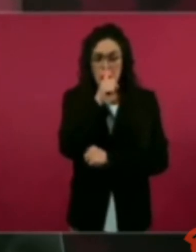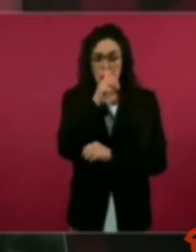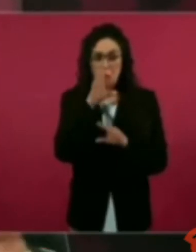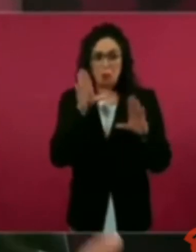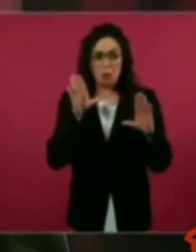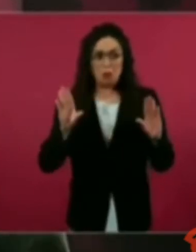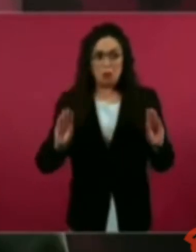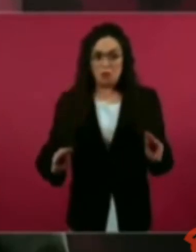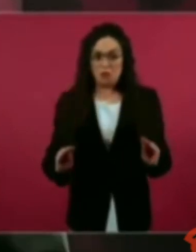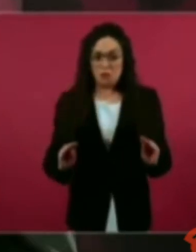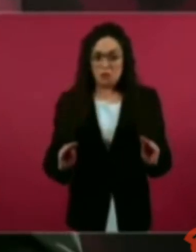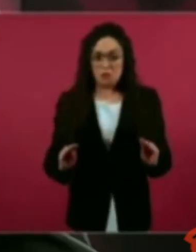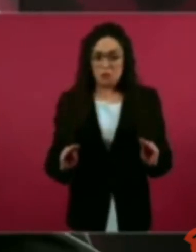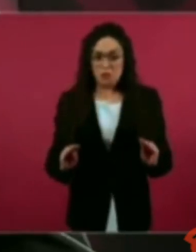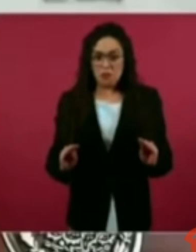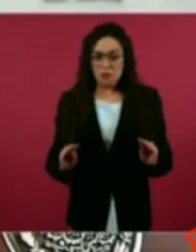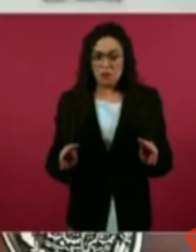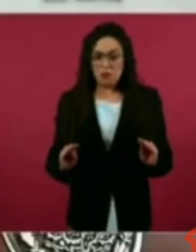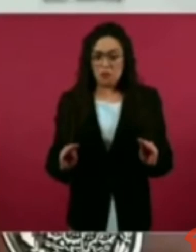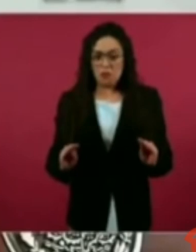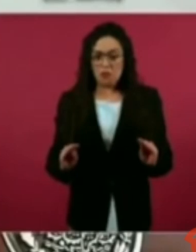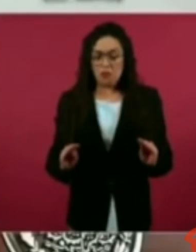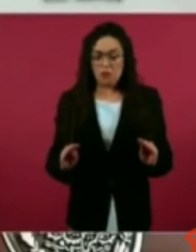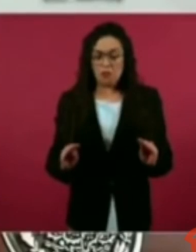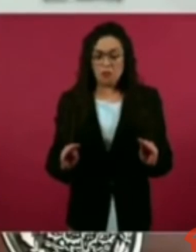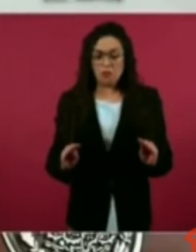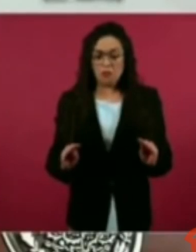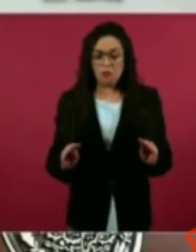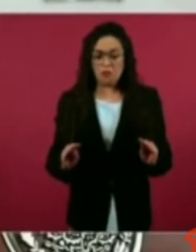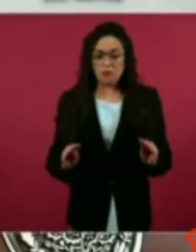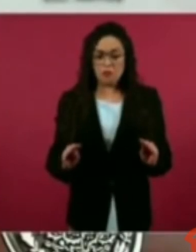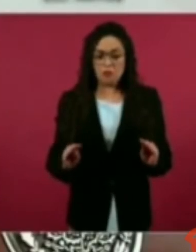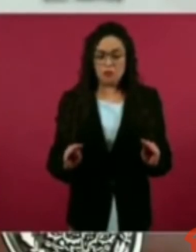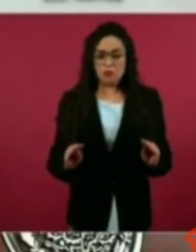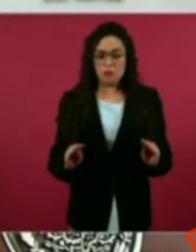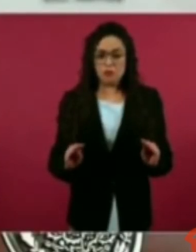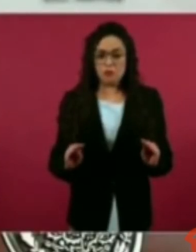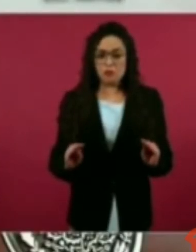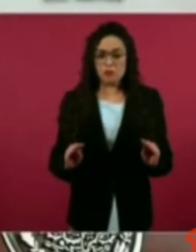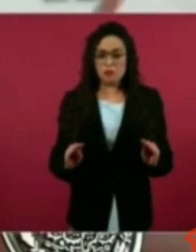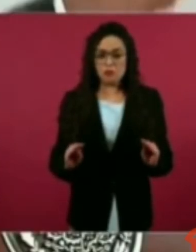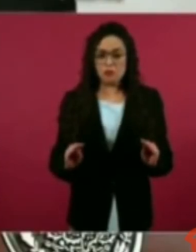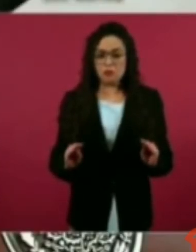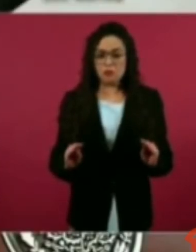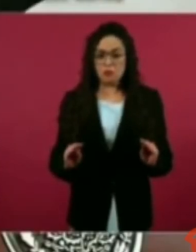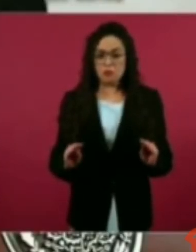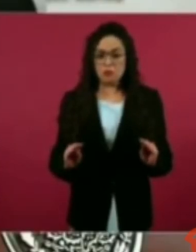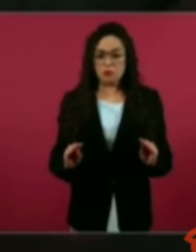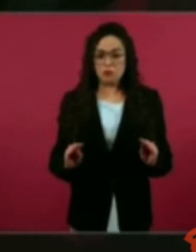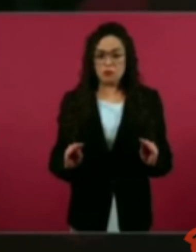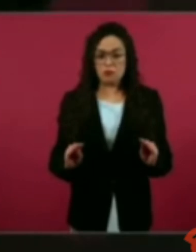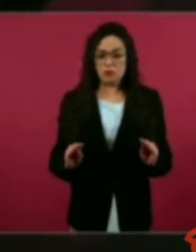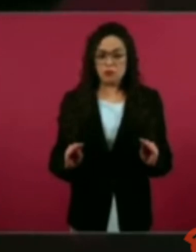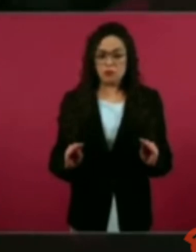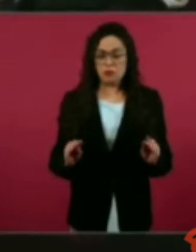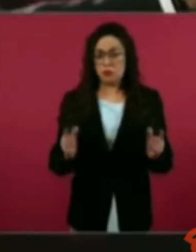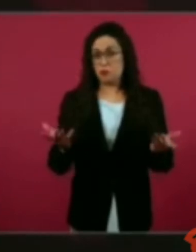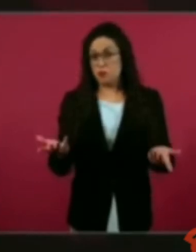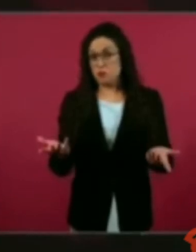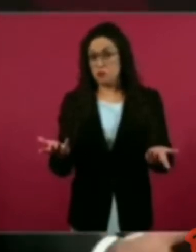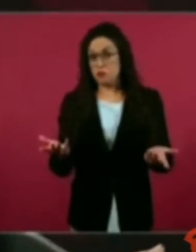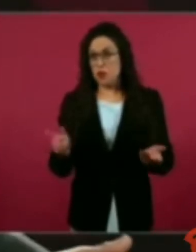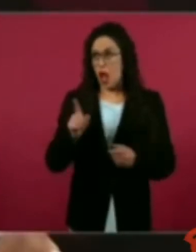¿Y cómo le haces, pues? Porque no es cualquier cosa, ¿no? Tener departamentos